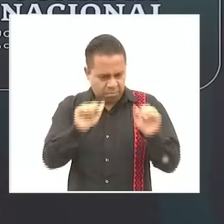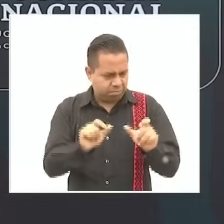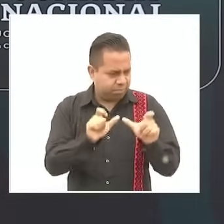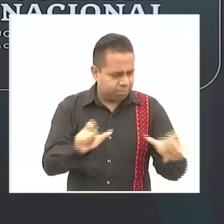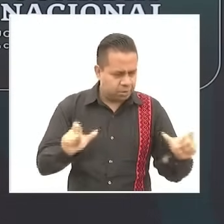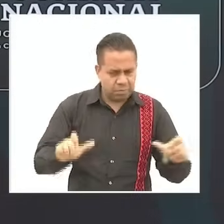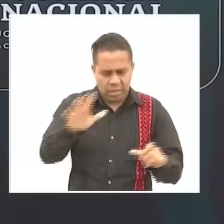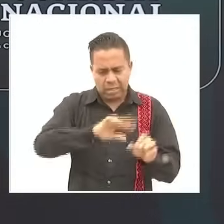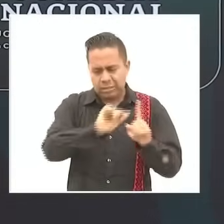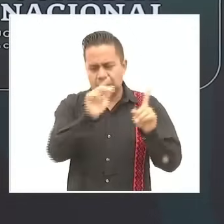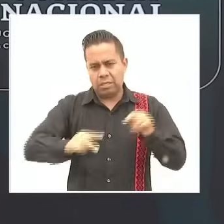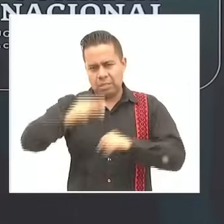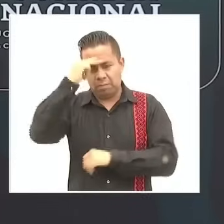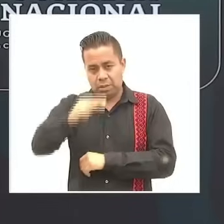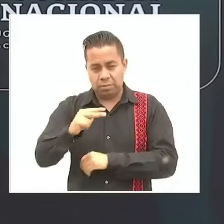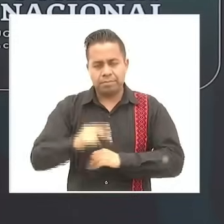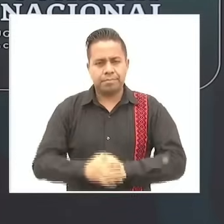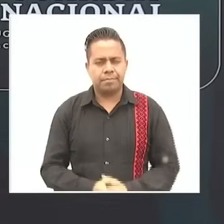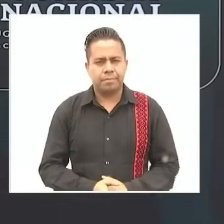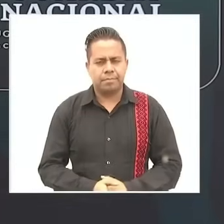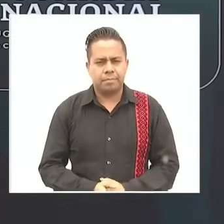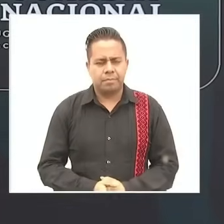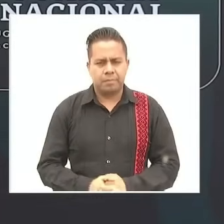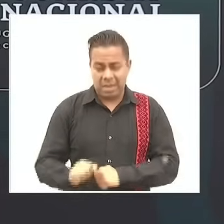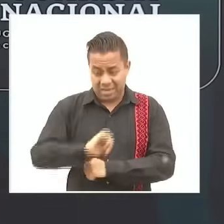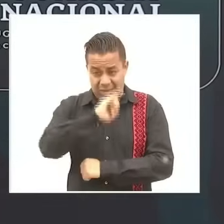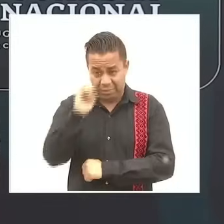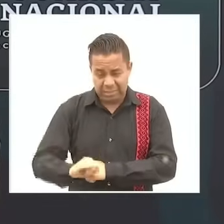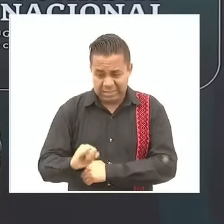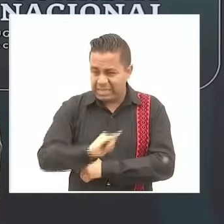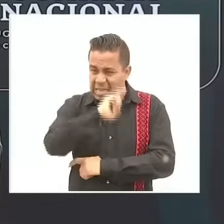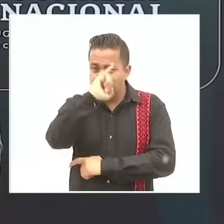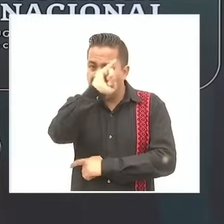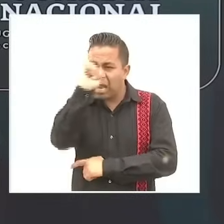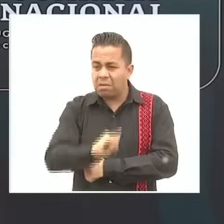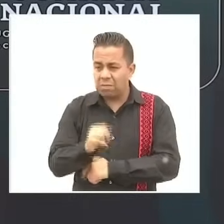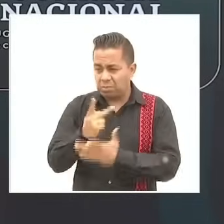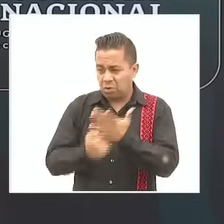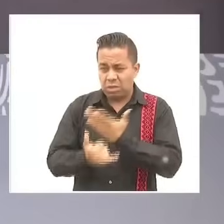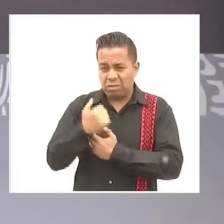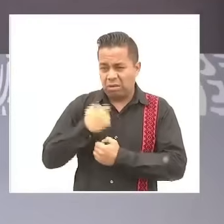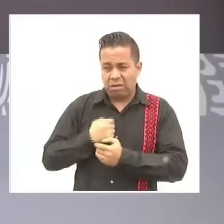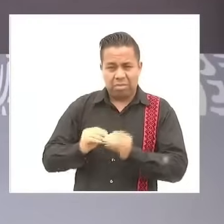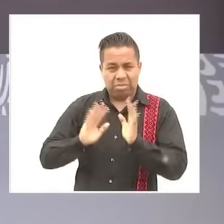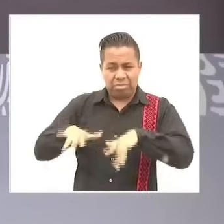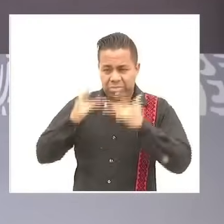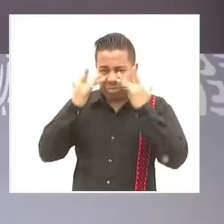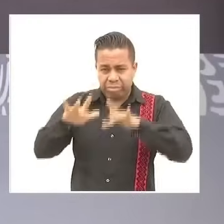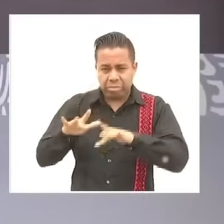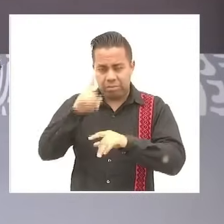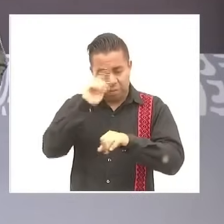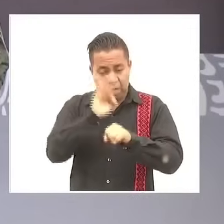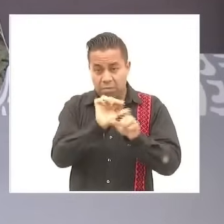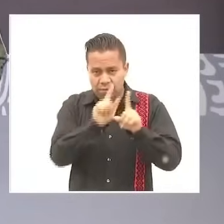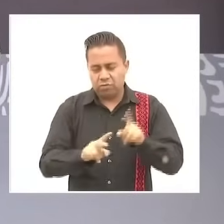los mexicanos. Y jamás, jamás abandonaremos este proyecto que beneficia a nuestro